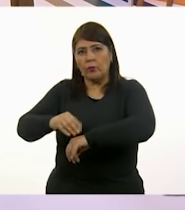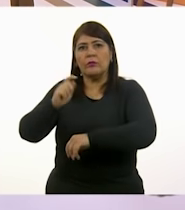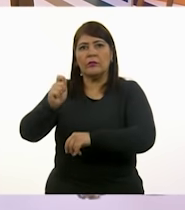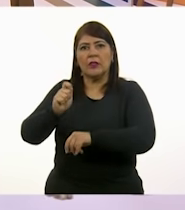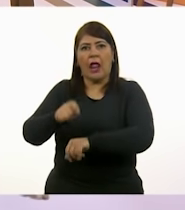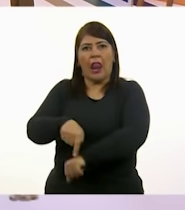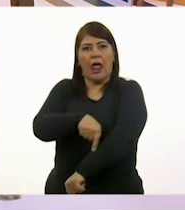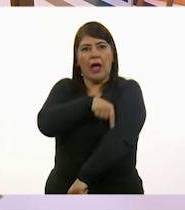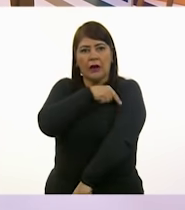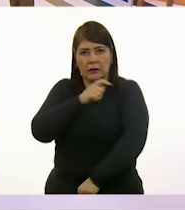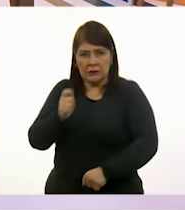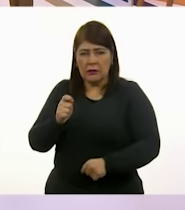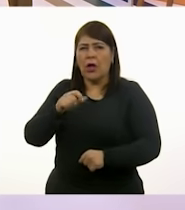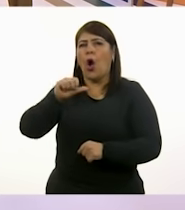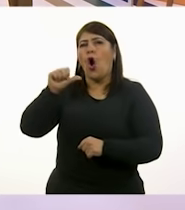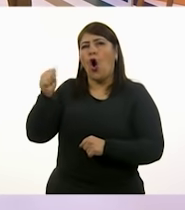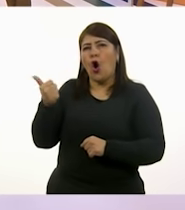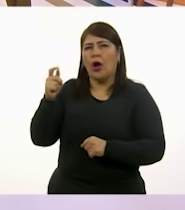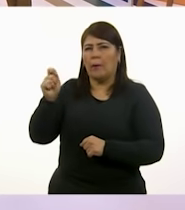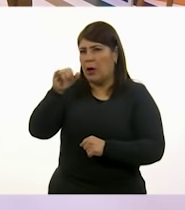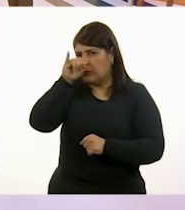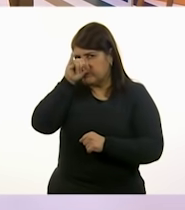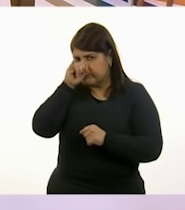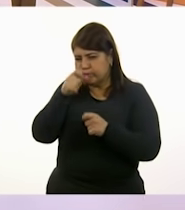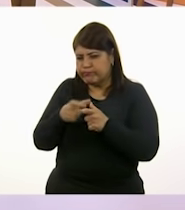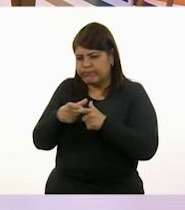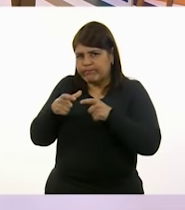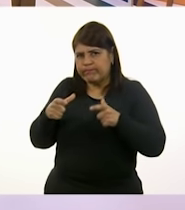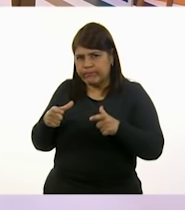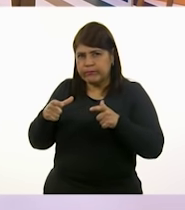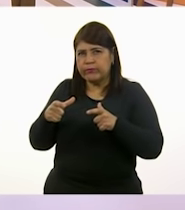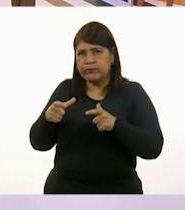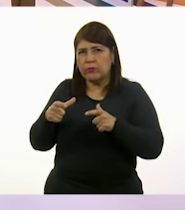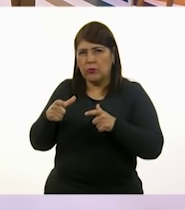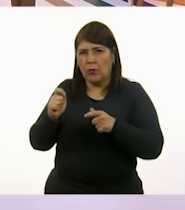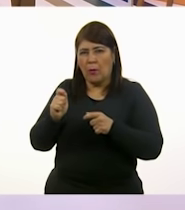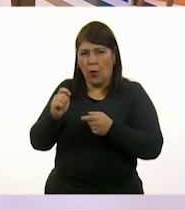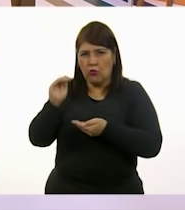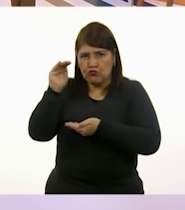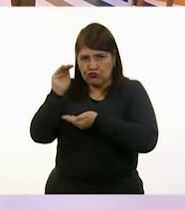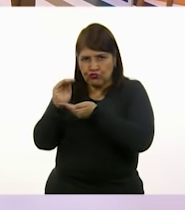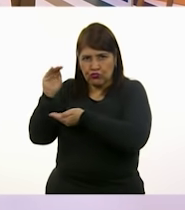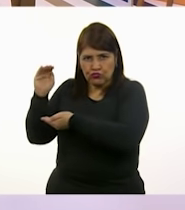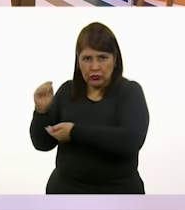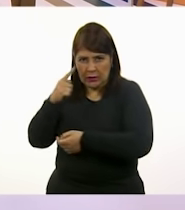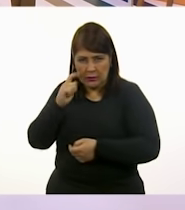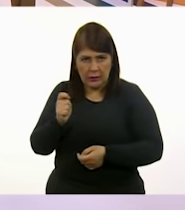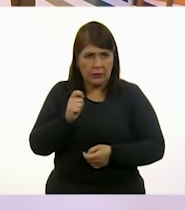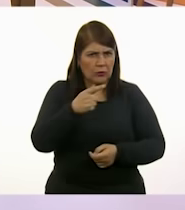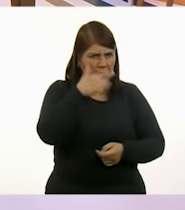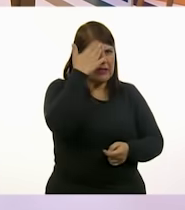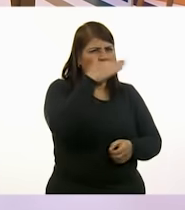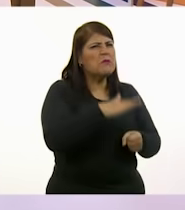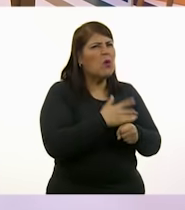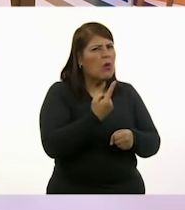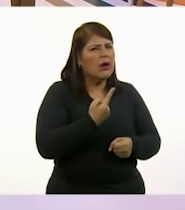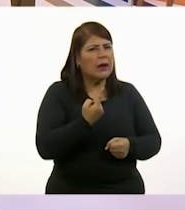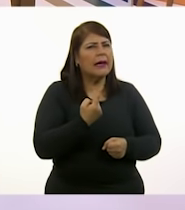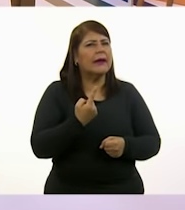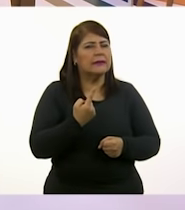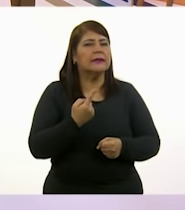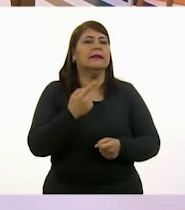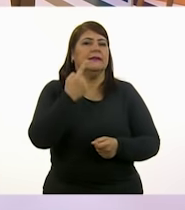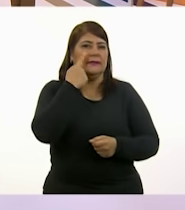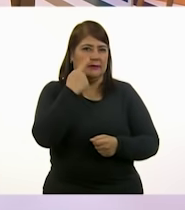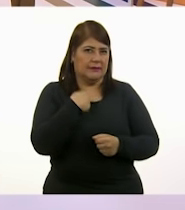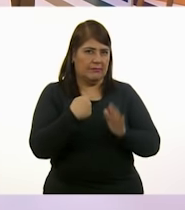rinoceronte están como gorditas y gruesas ¿Quieres saber por qué están así? Sí Pues te invito a ti y